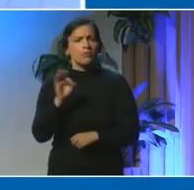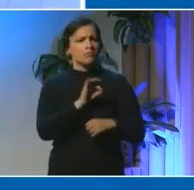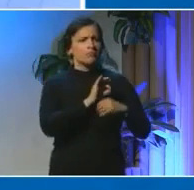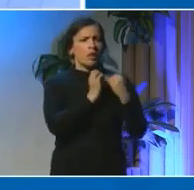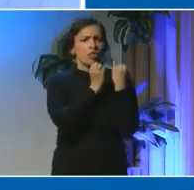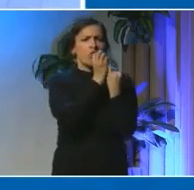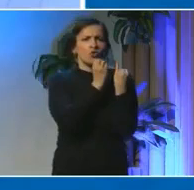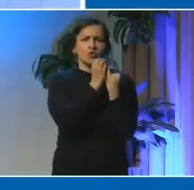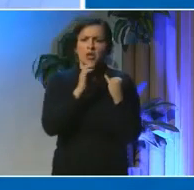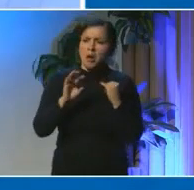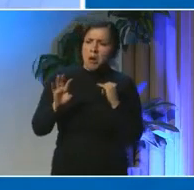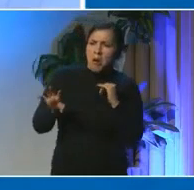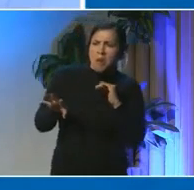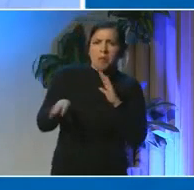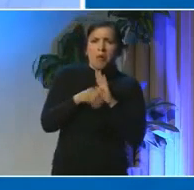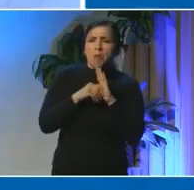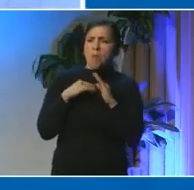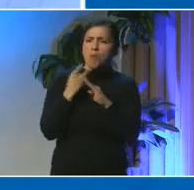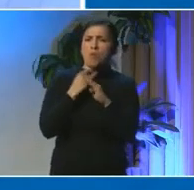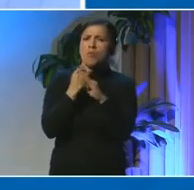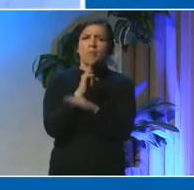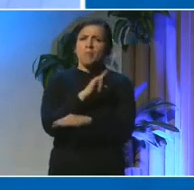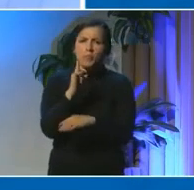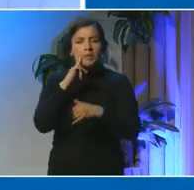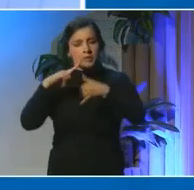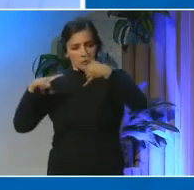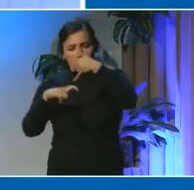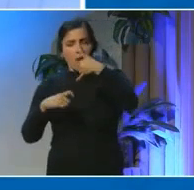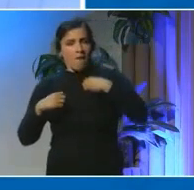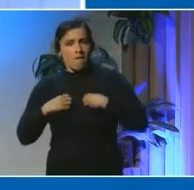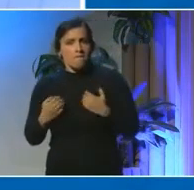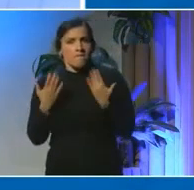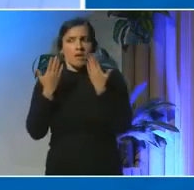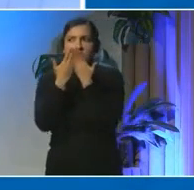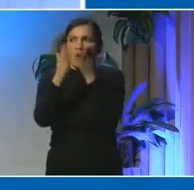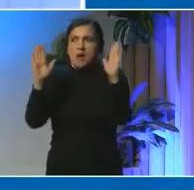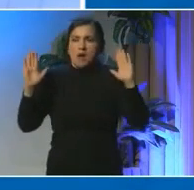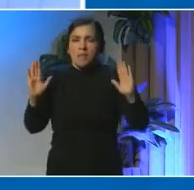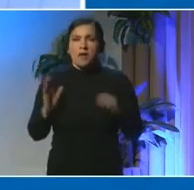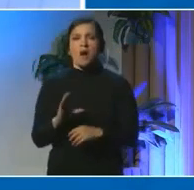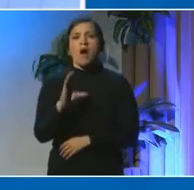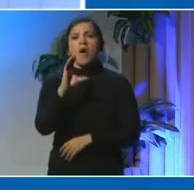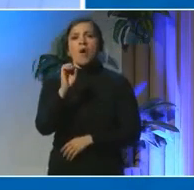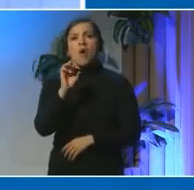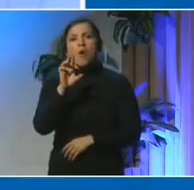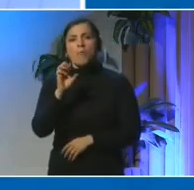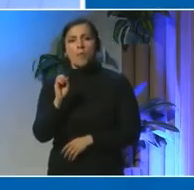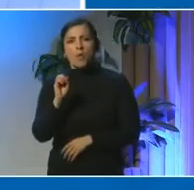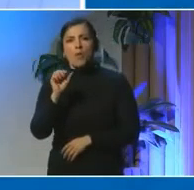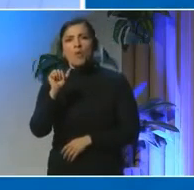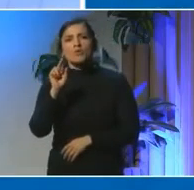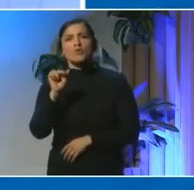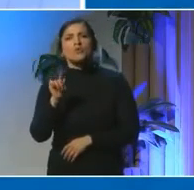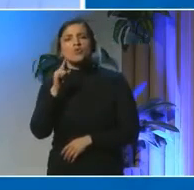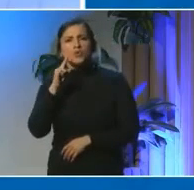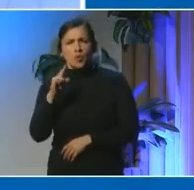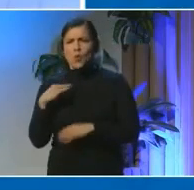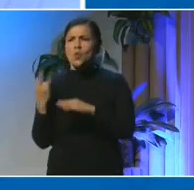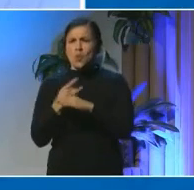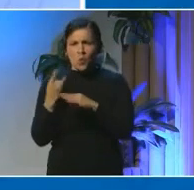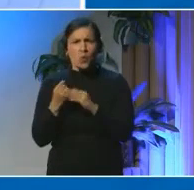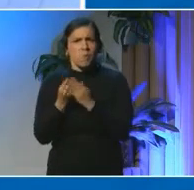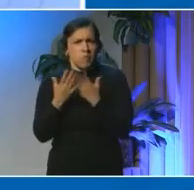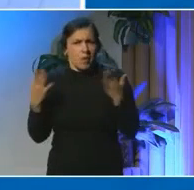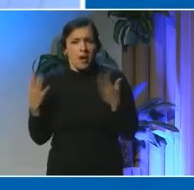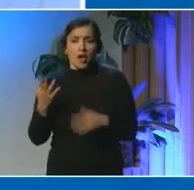entonces eh Esa amazonía viva puede ser más amplia el copoazú Tiene muchos usos muchos o sea nosotros lo estamos